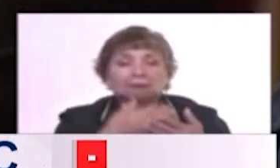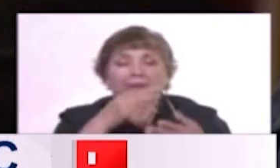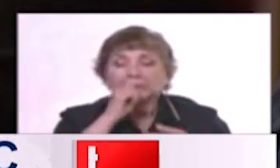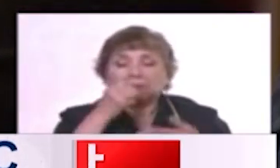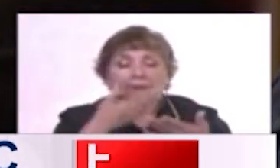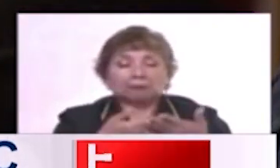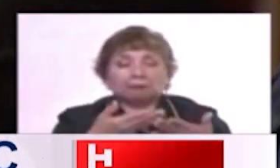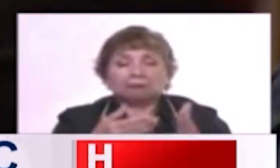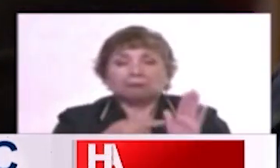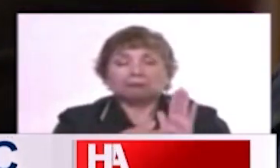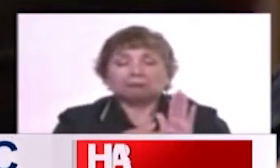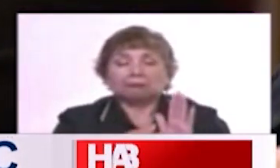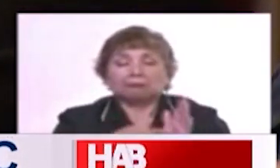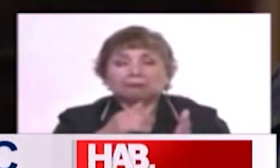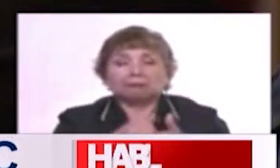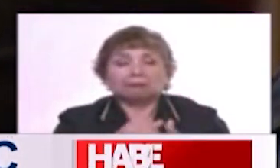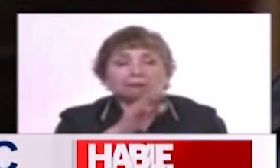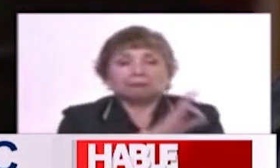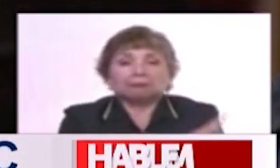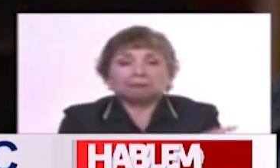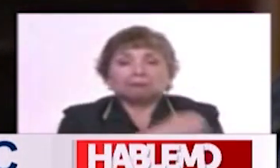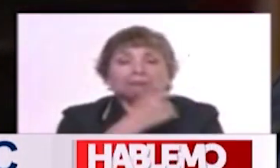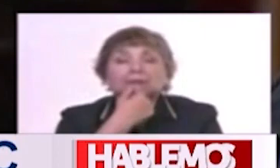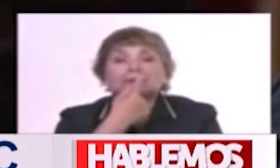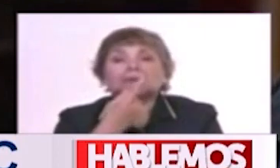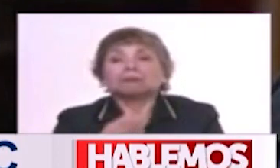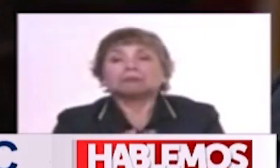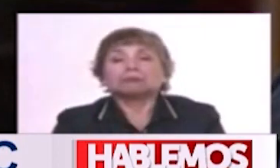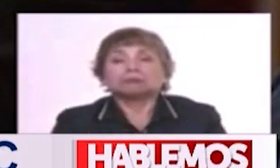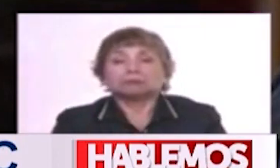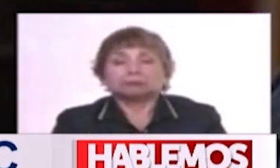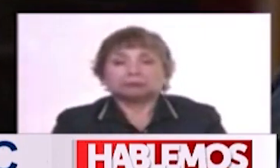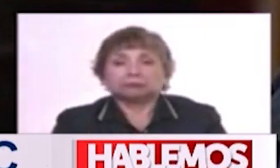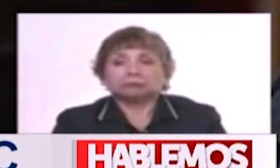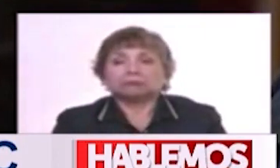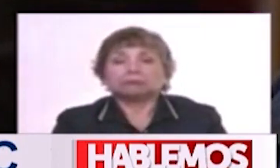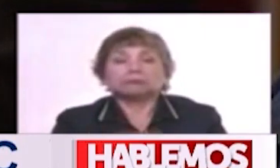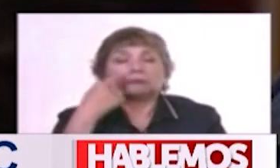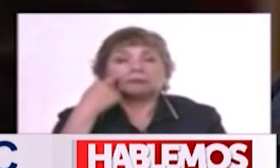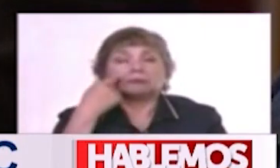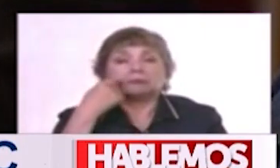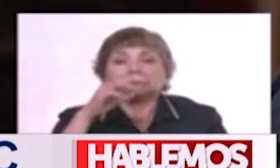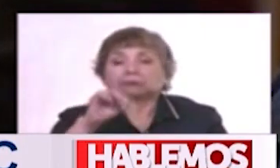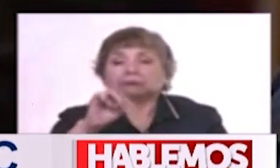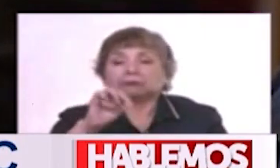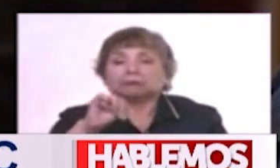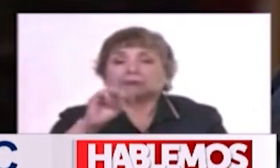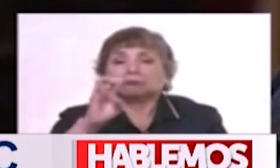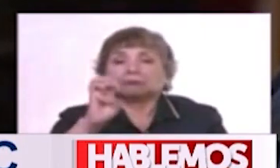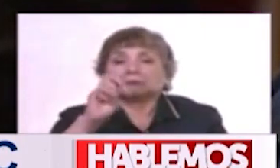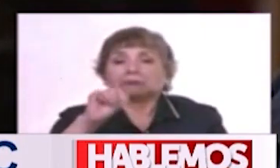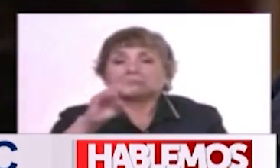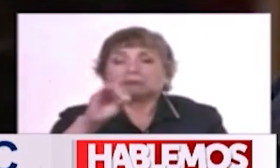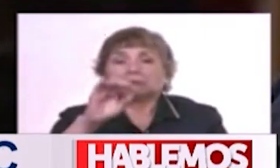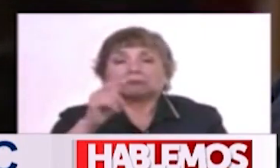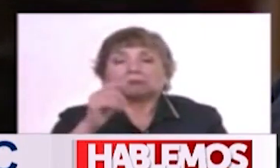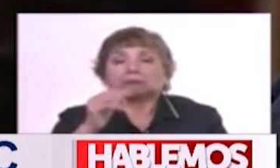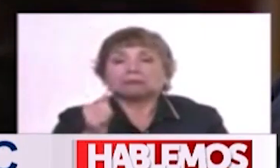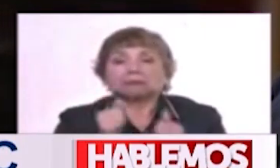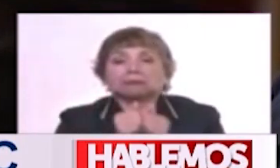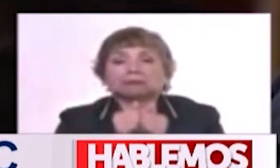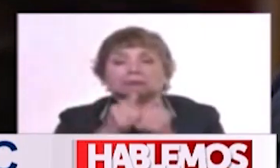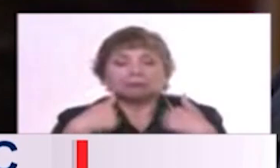en la sustentación de la Fiscalía, que dice que el señor Mendieta y conmigo nos